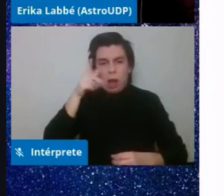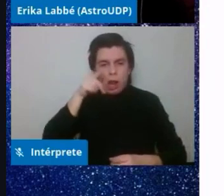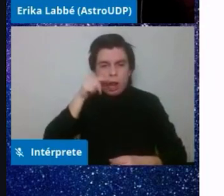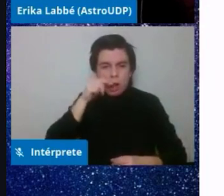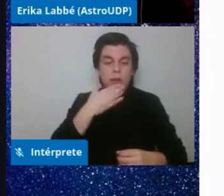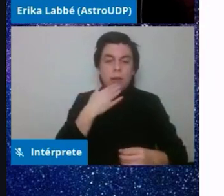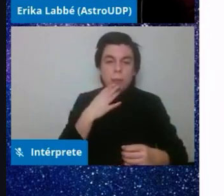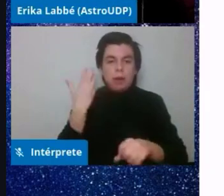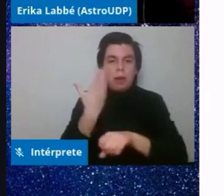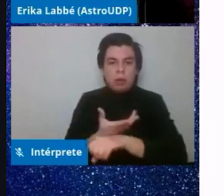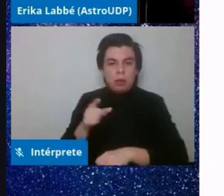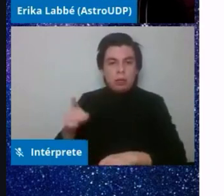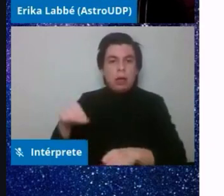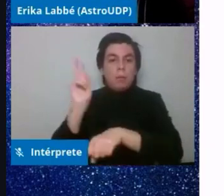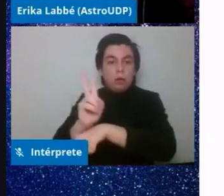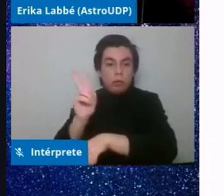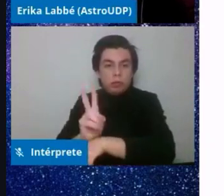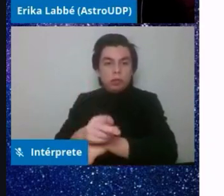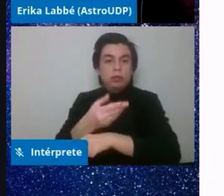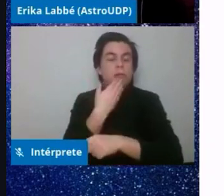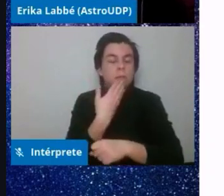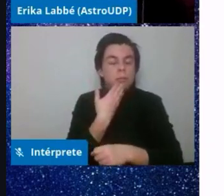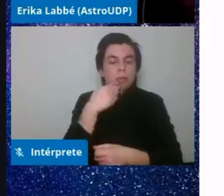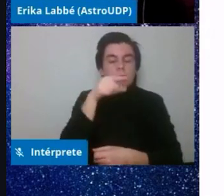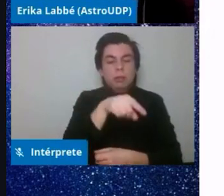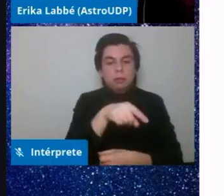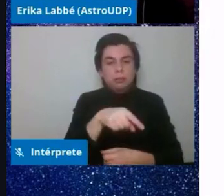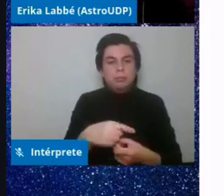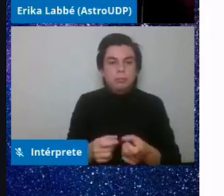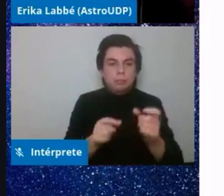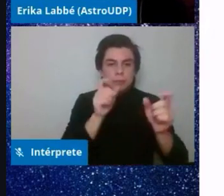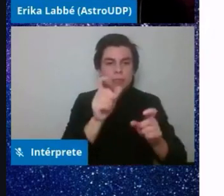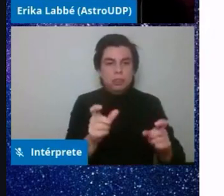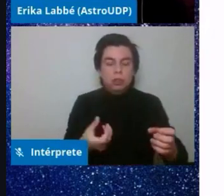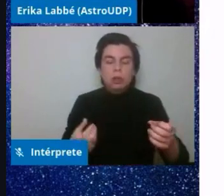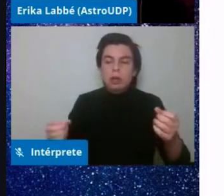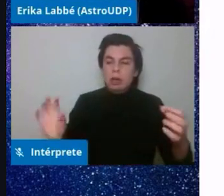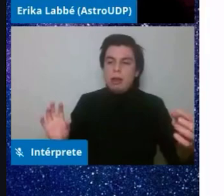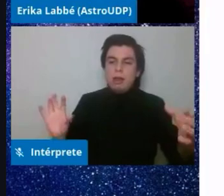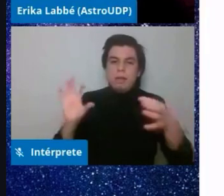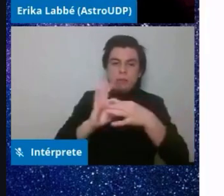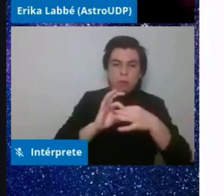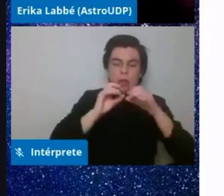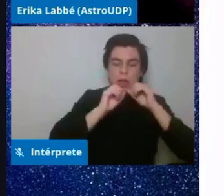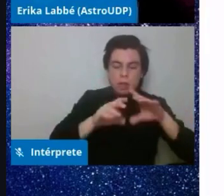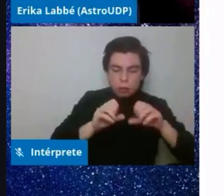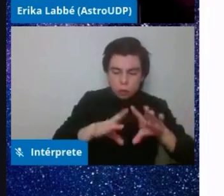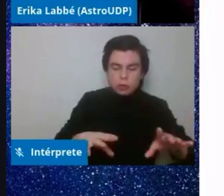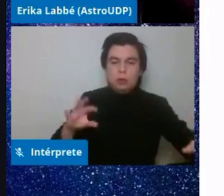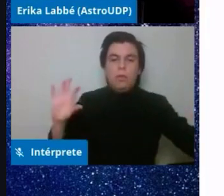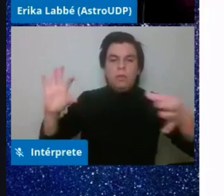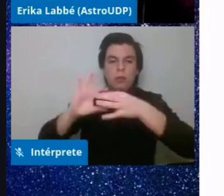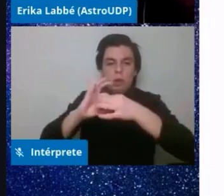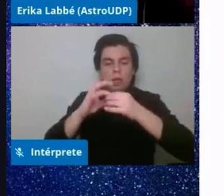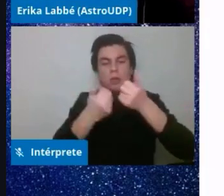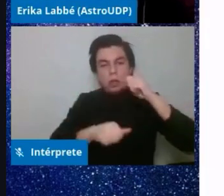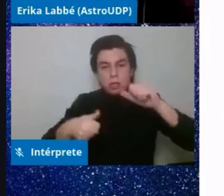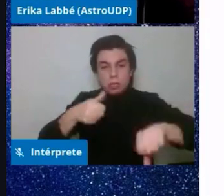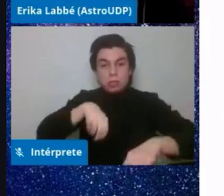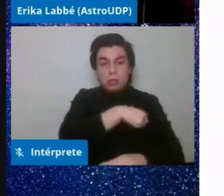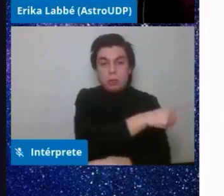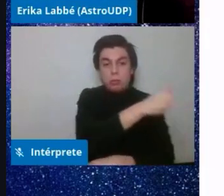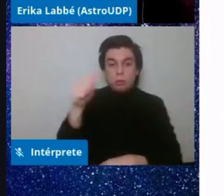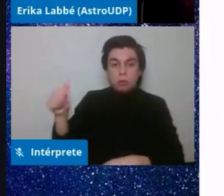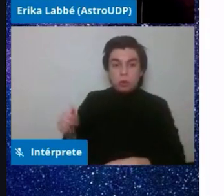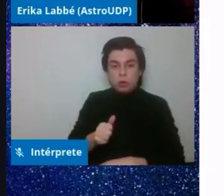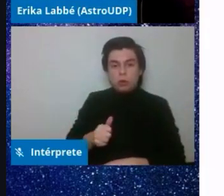también estaban profesores, habían personas ligadas a la educación, a la ciencia, y estaban todos muy interesados en estas conversaciones